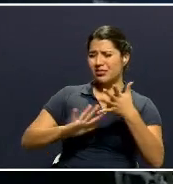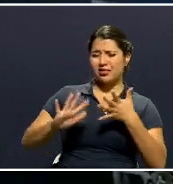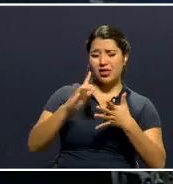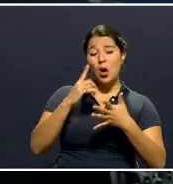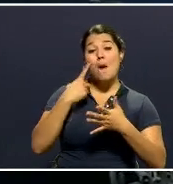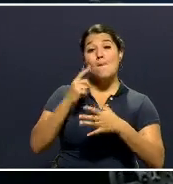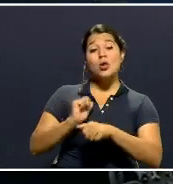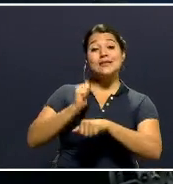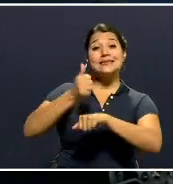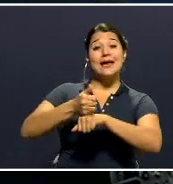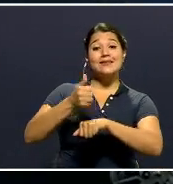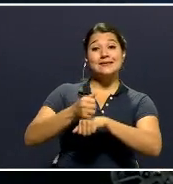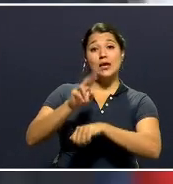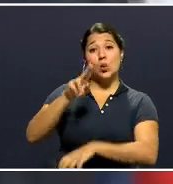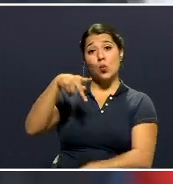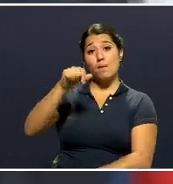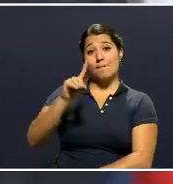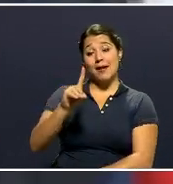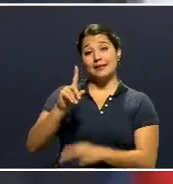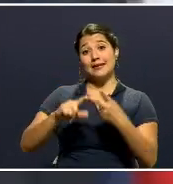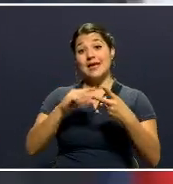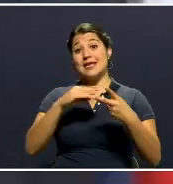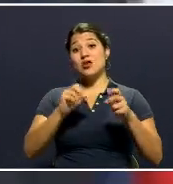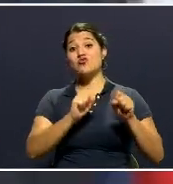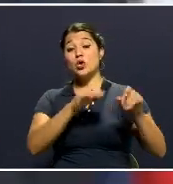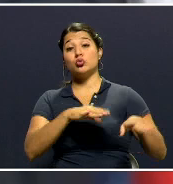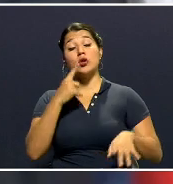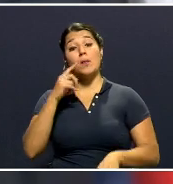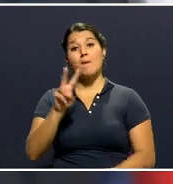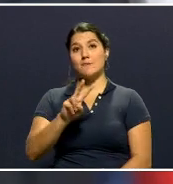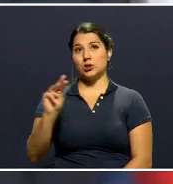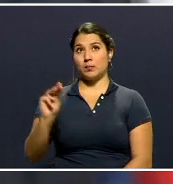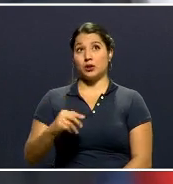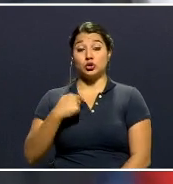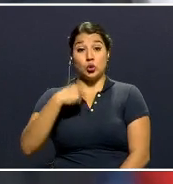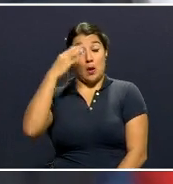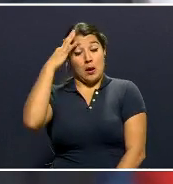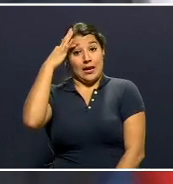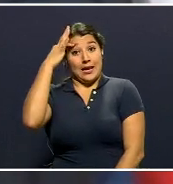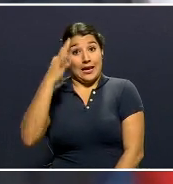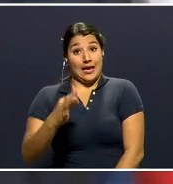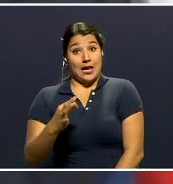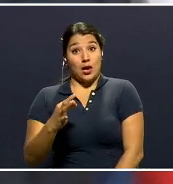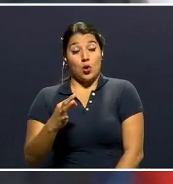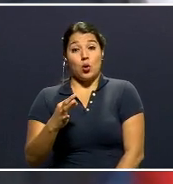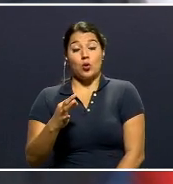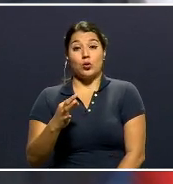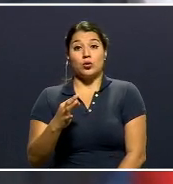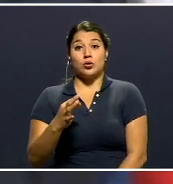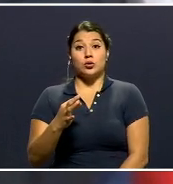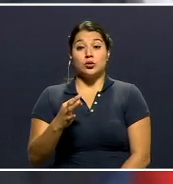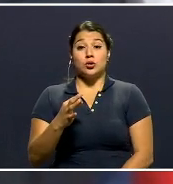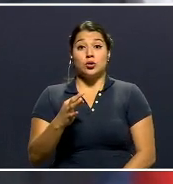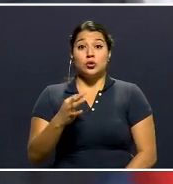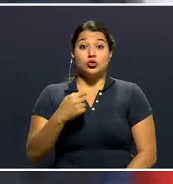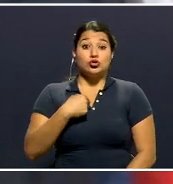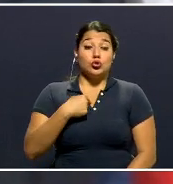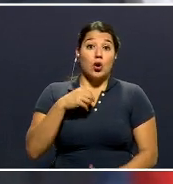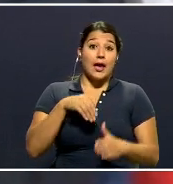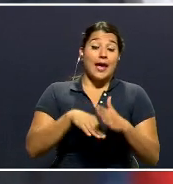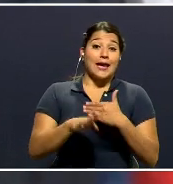renuncia de Víctor Morales. Y yo supongo que por el hecho de haber sido el suscrito en algún